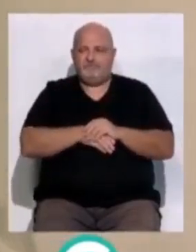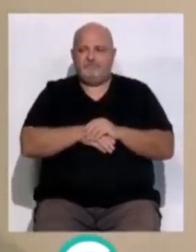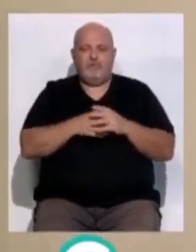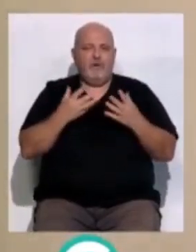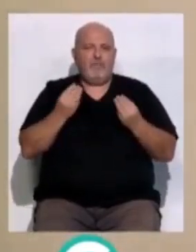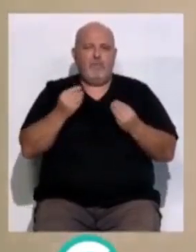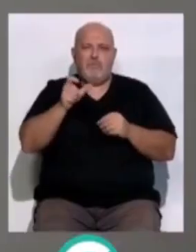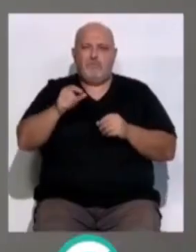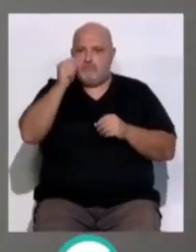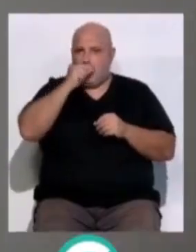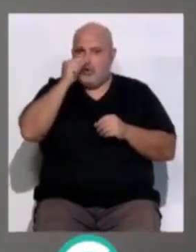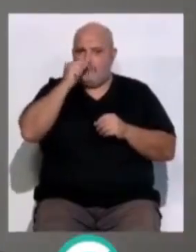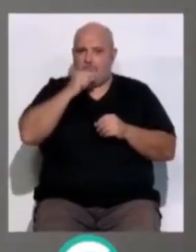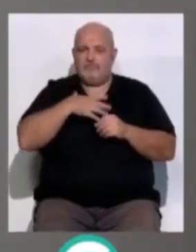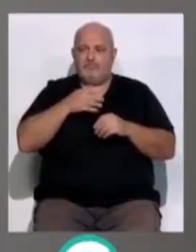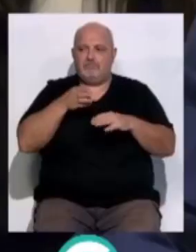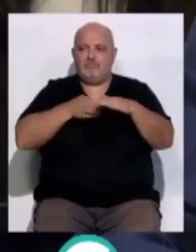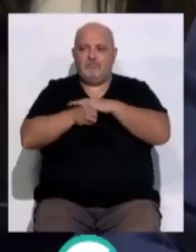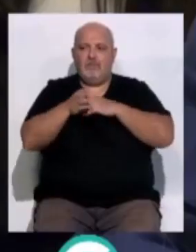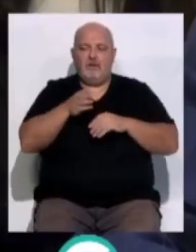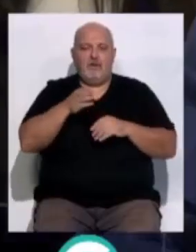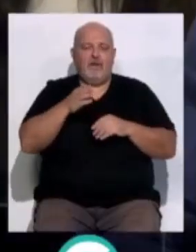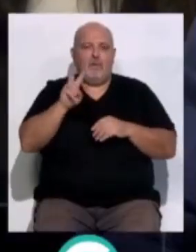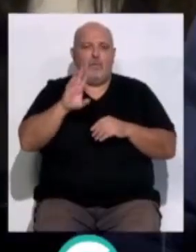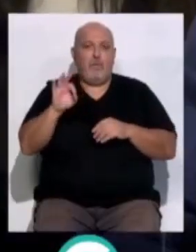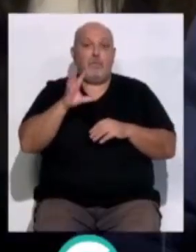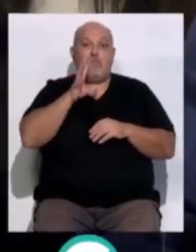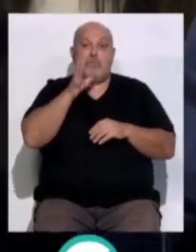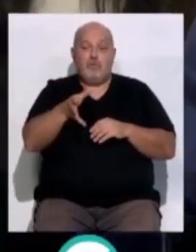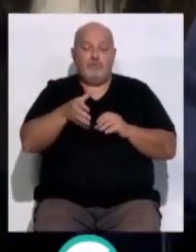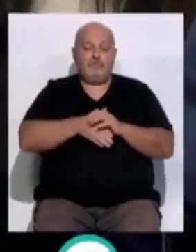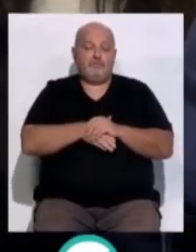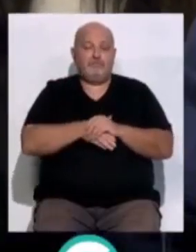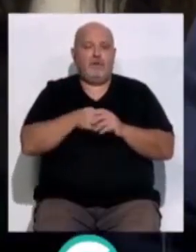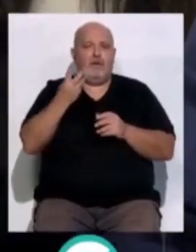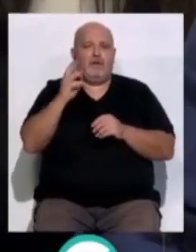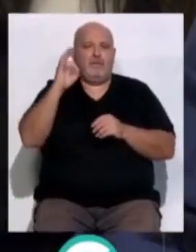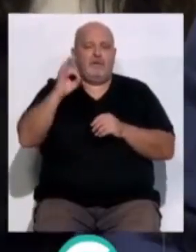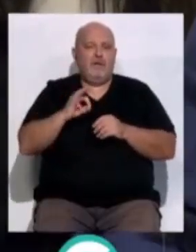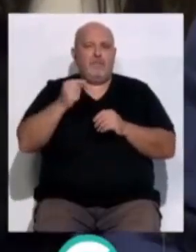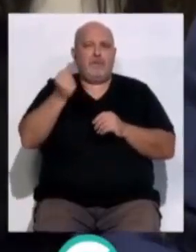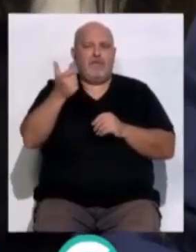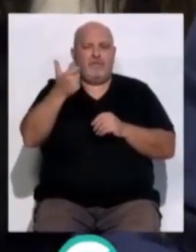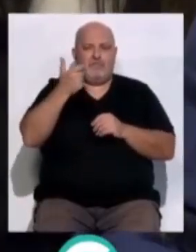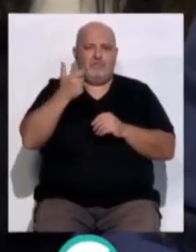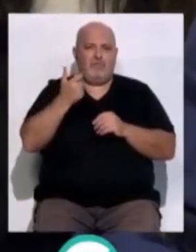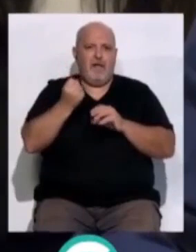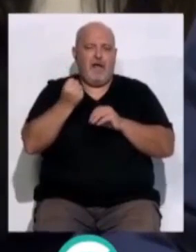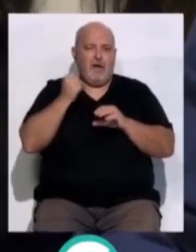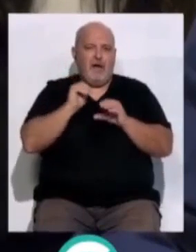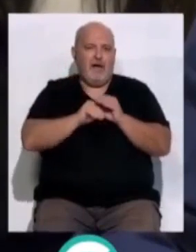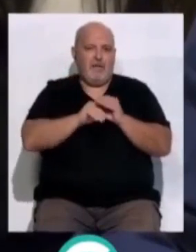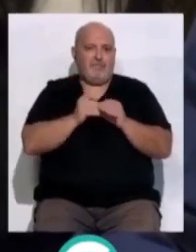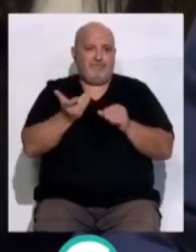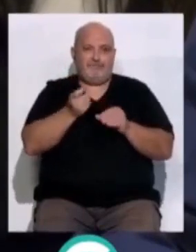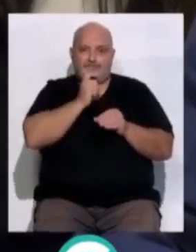muy pocas personas las que van a poder acceder a VPO. ¿Por qué? Porque te requiere un 30% del precio de la vivienda ahorrado para entregar,